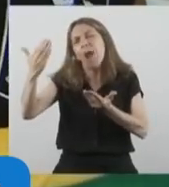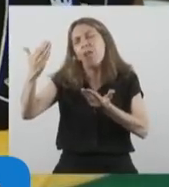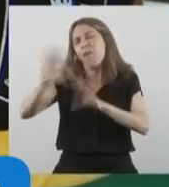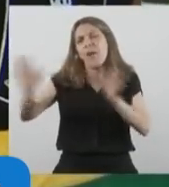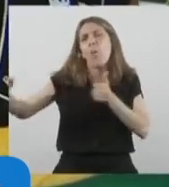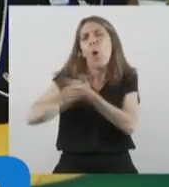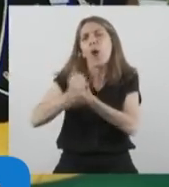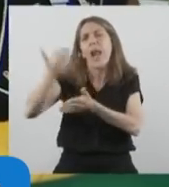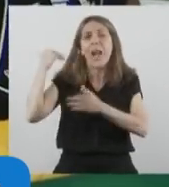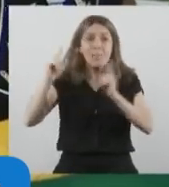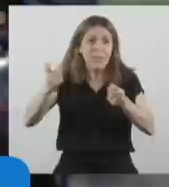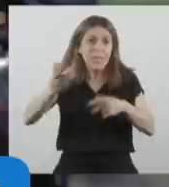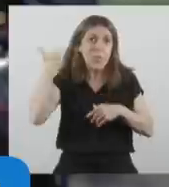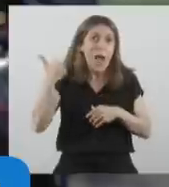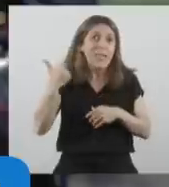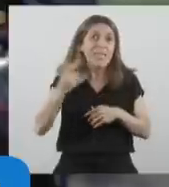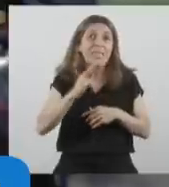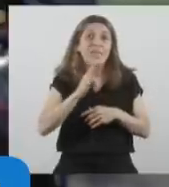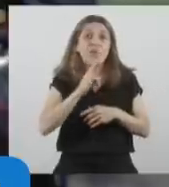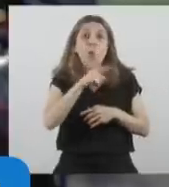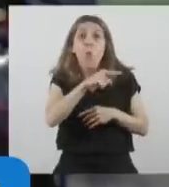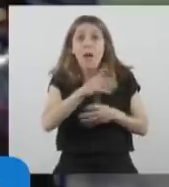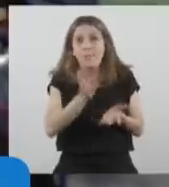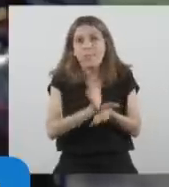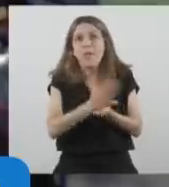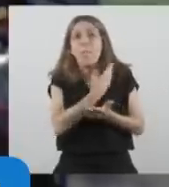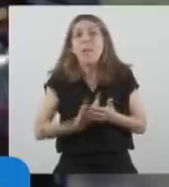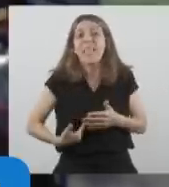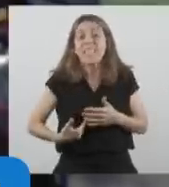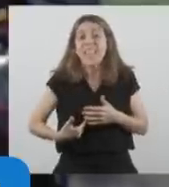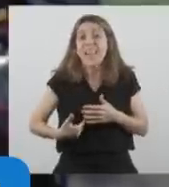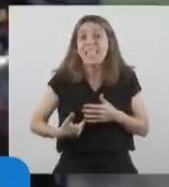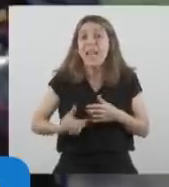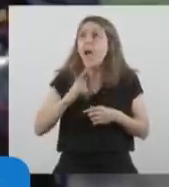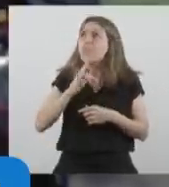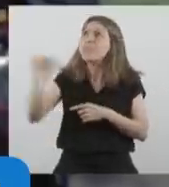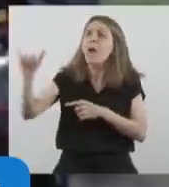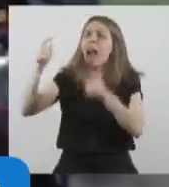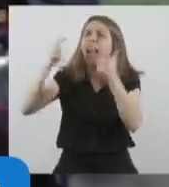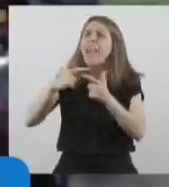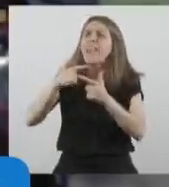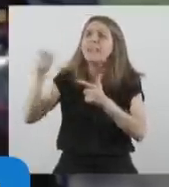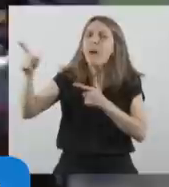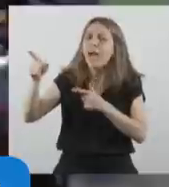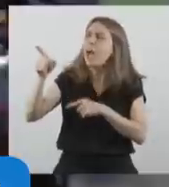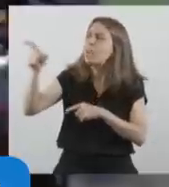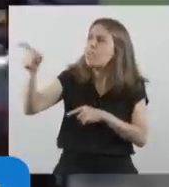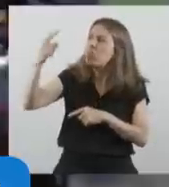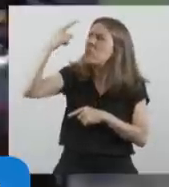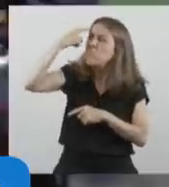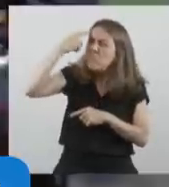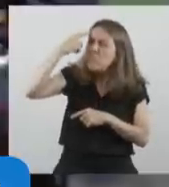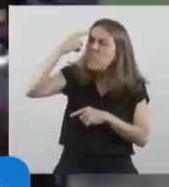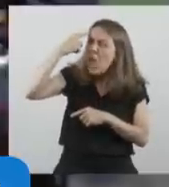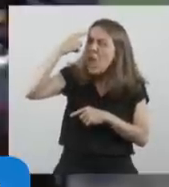mi querido home donde un presidente le dijo al actual rey de españa piense usted lo angustiado que habrán